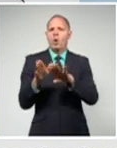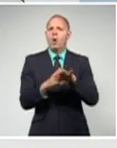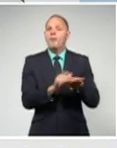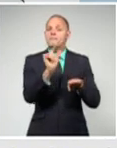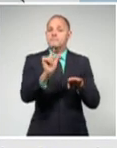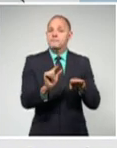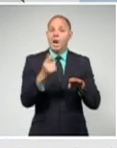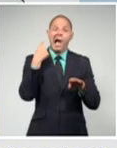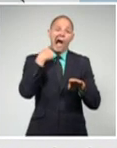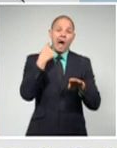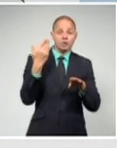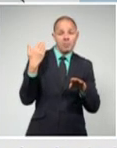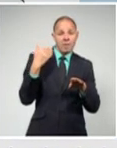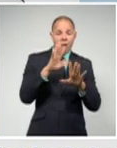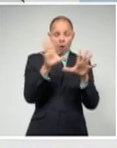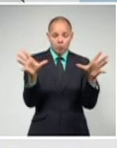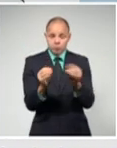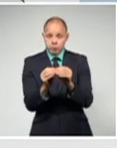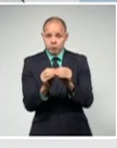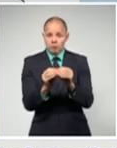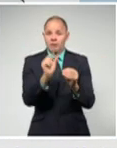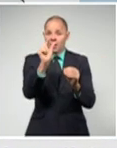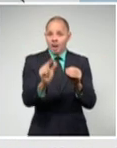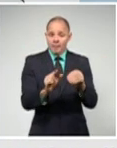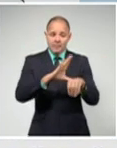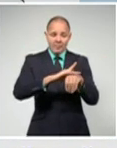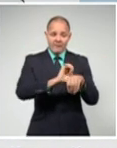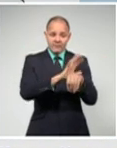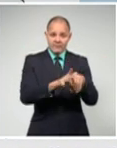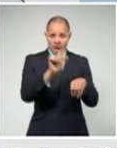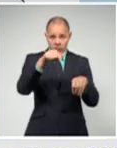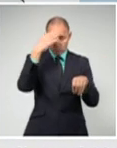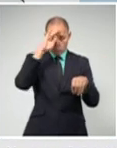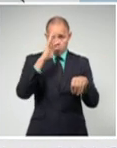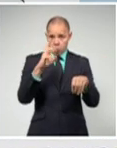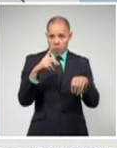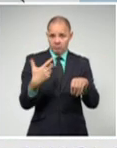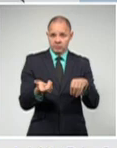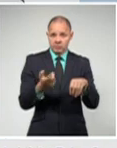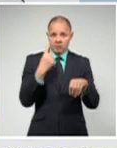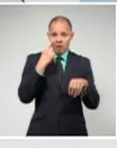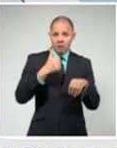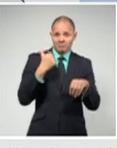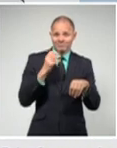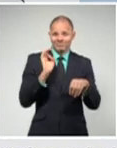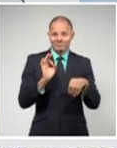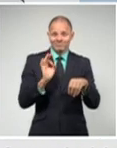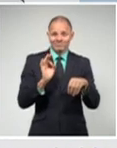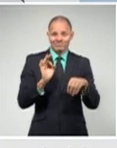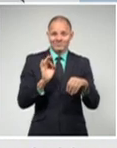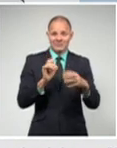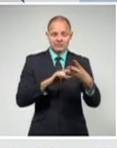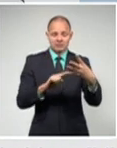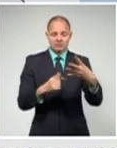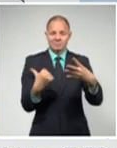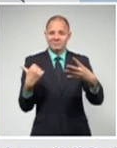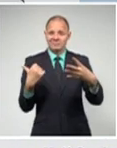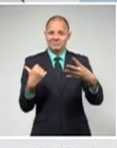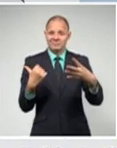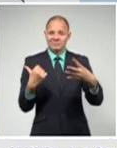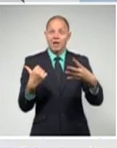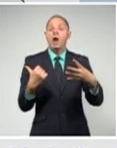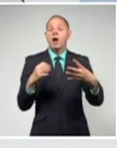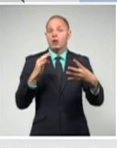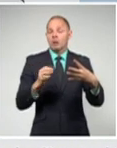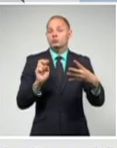66.758 personas que han sido diagnosticadas con COVID-19. Pudiéramos hablar de un 2,39%